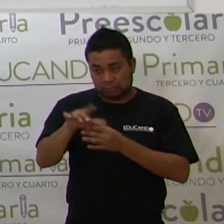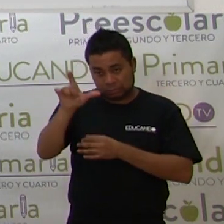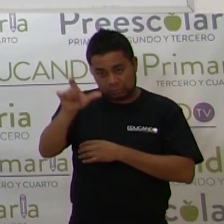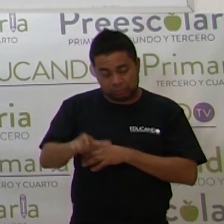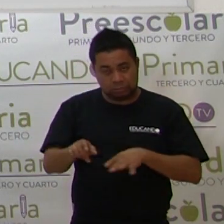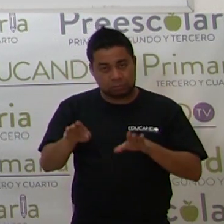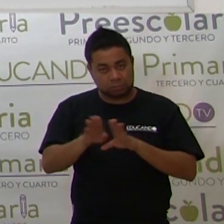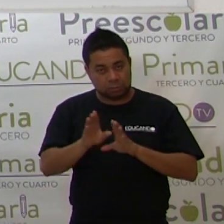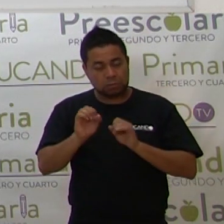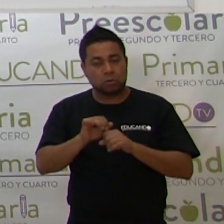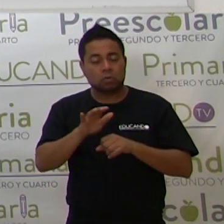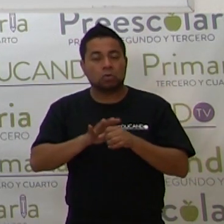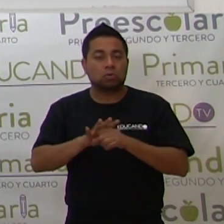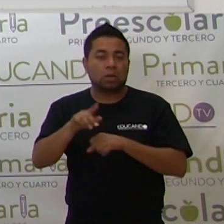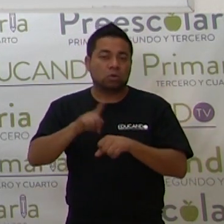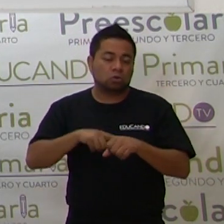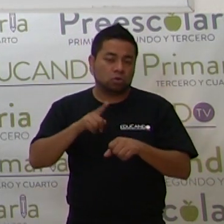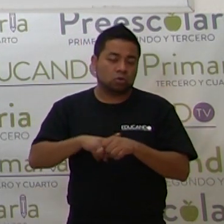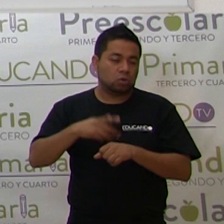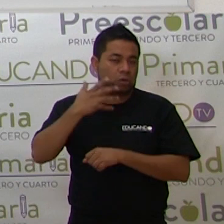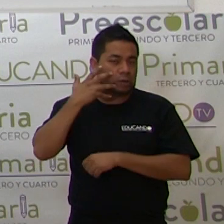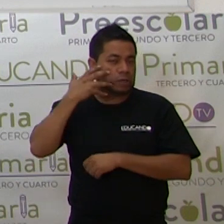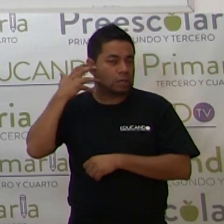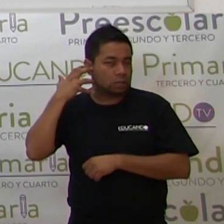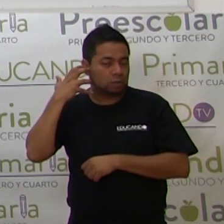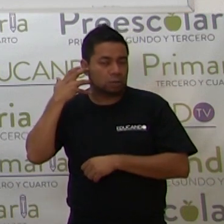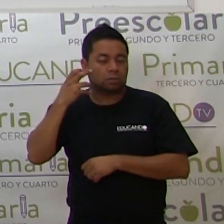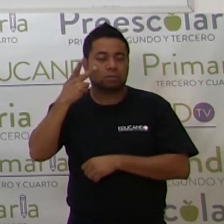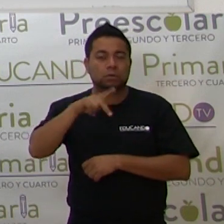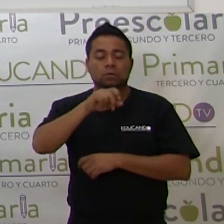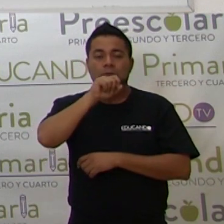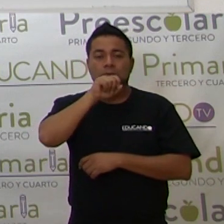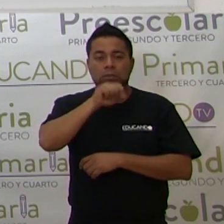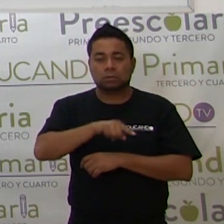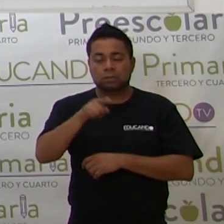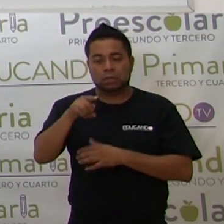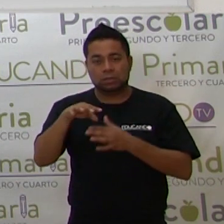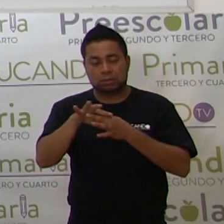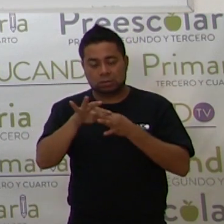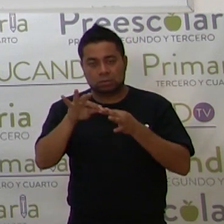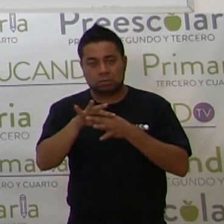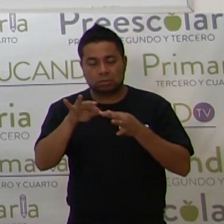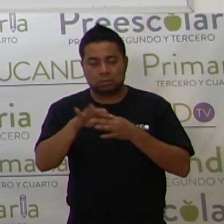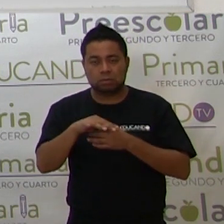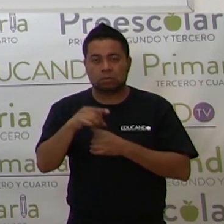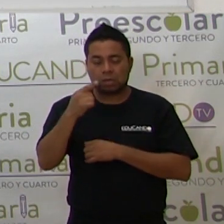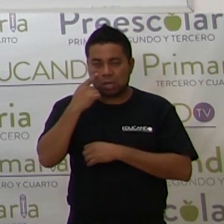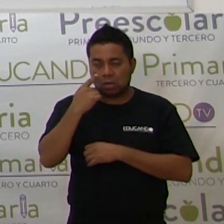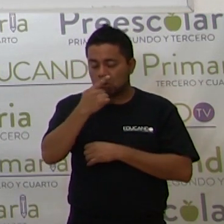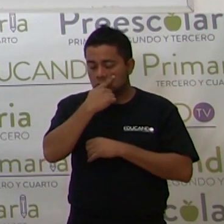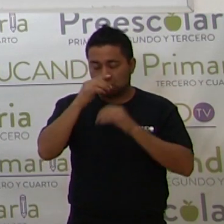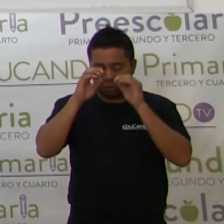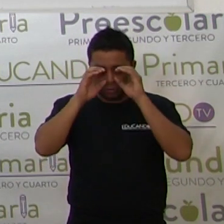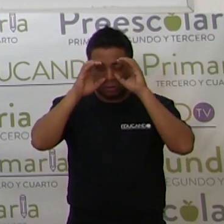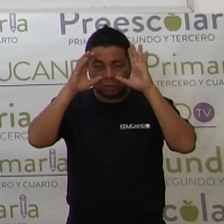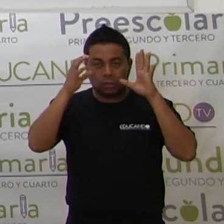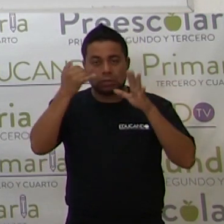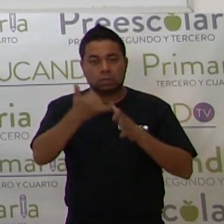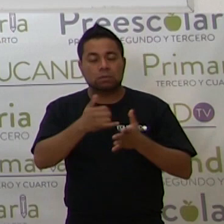cómo es o de qué color es el gato, pero también nos describe que tiene sus ojos grandes y